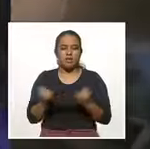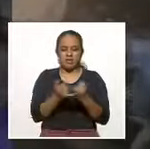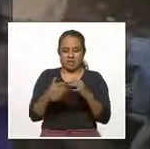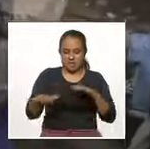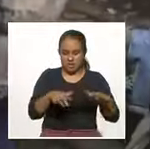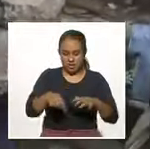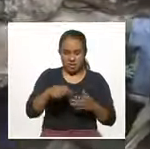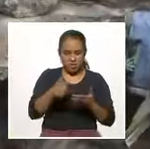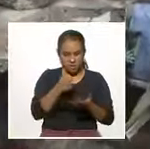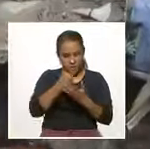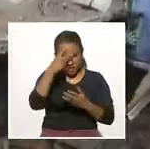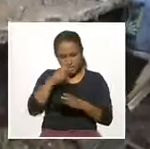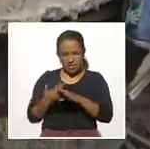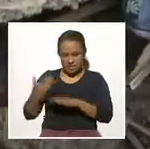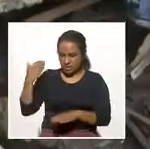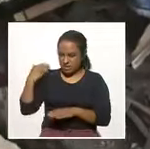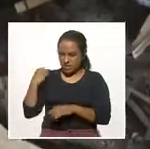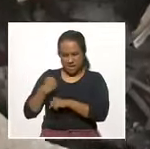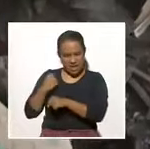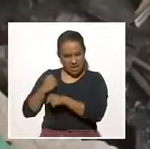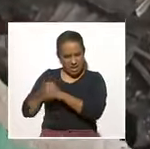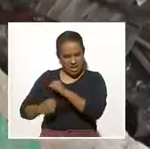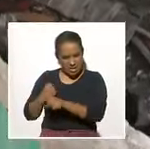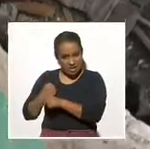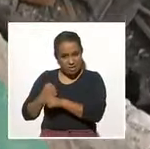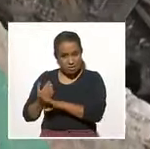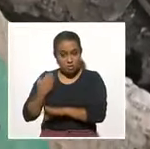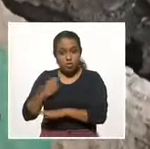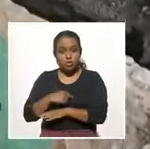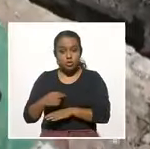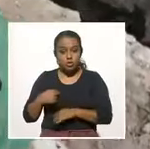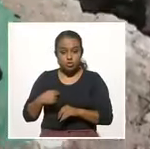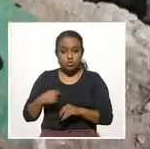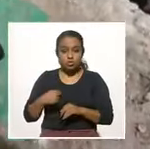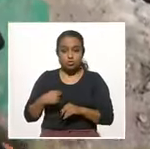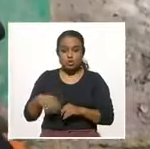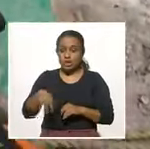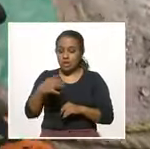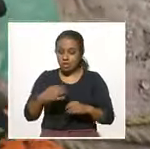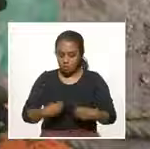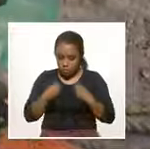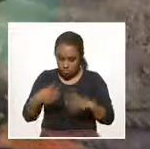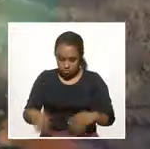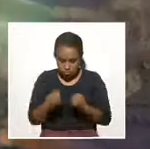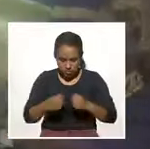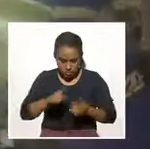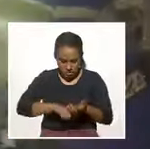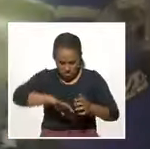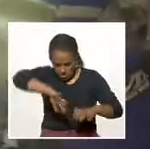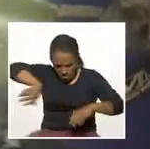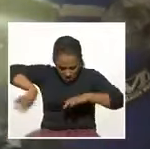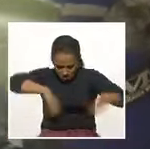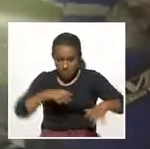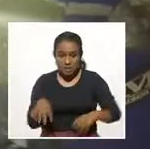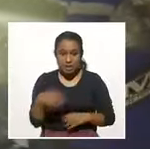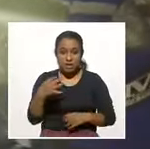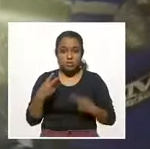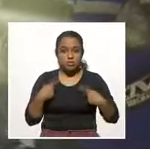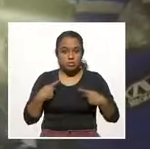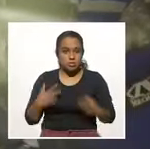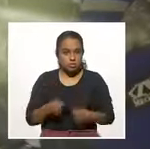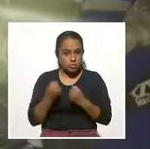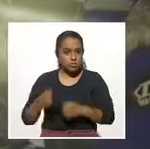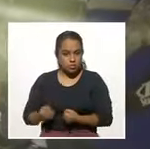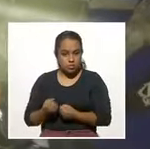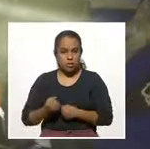Ciudad de México de hace unos años, donde salvamos más de 14 vidas, sacamos de los escombros. Y este equipo